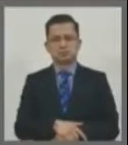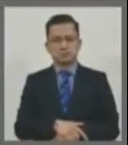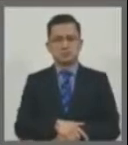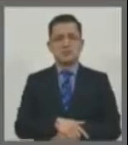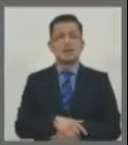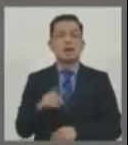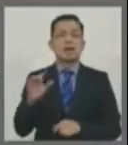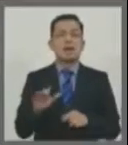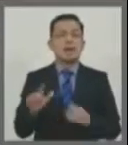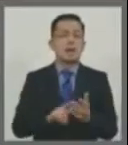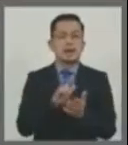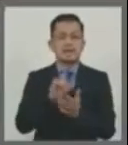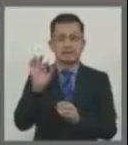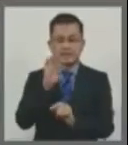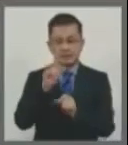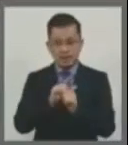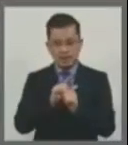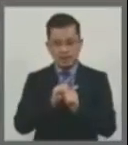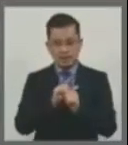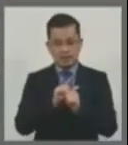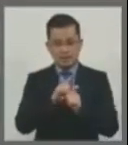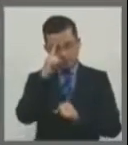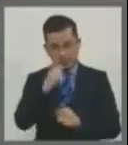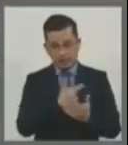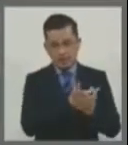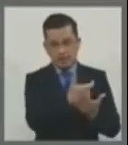la ley federal de remuneraciones.